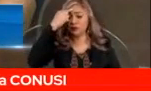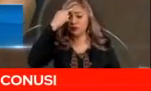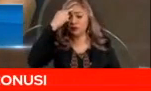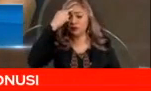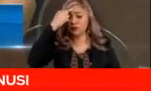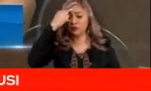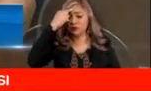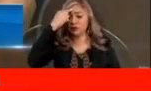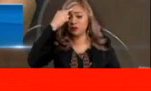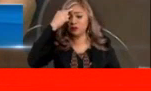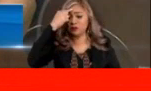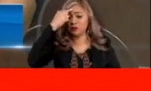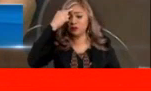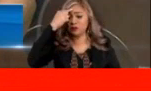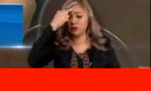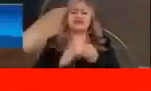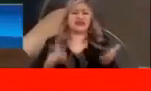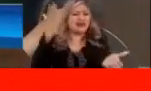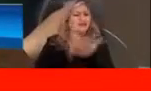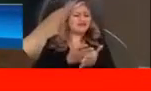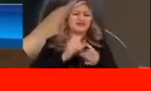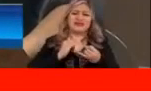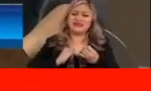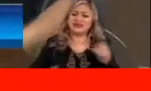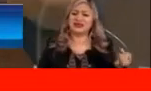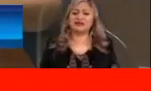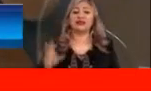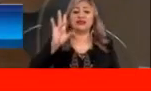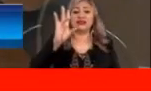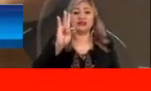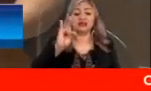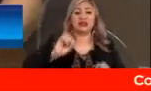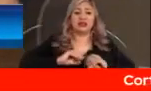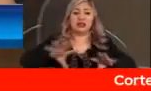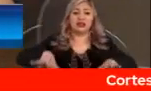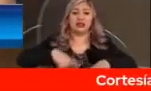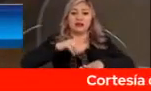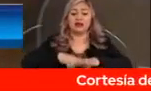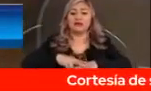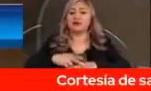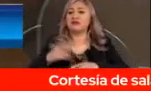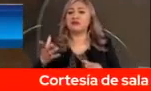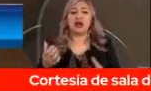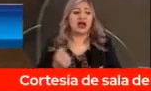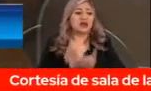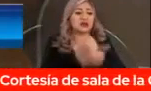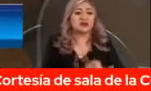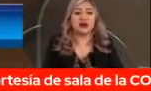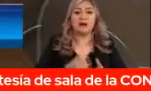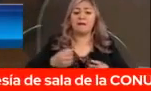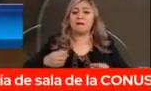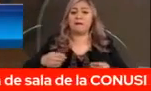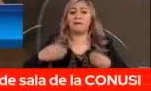pueblo panameño. ¡Basta! 7 asambleas que no resuelven los problemas del pueblo panameño. ¡Basta!